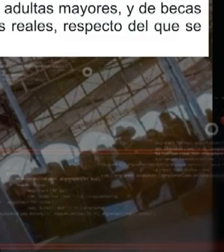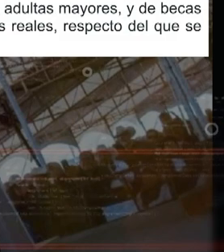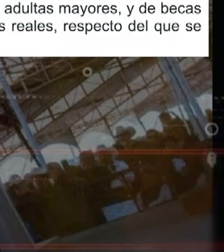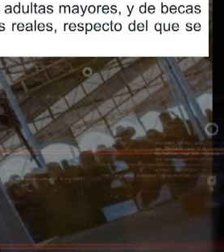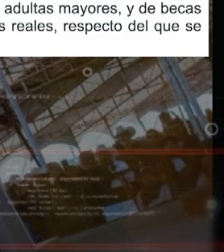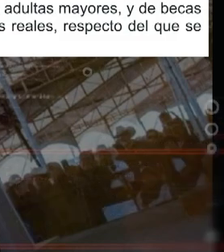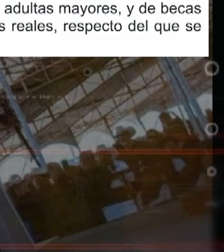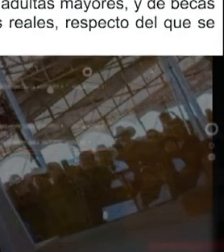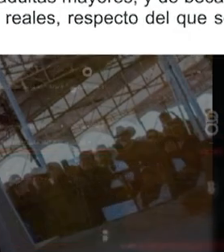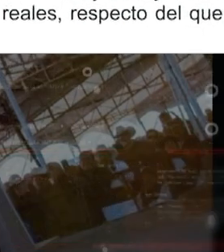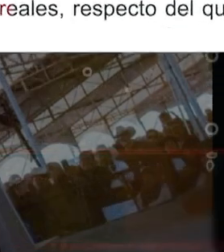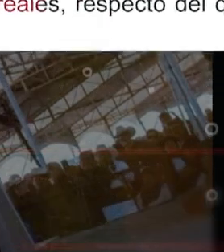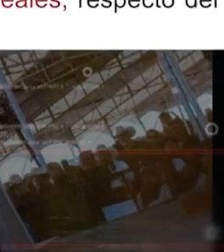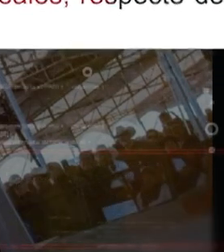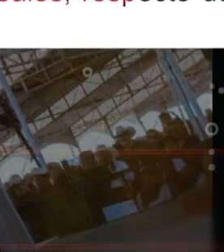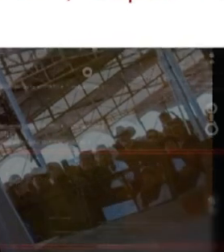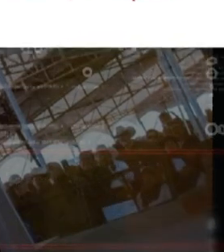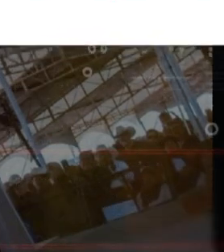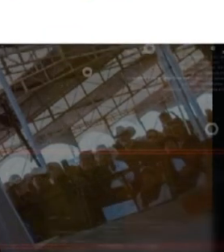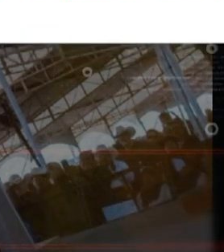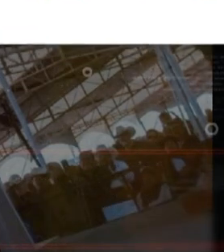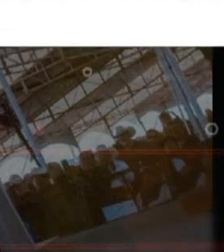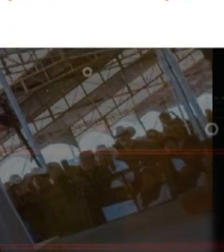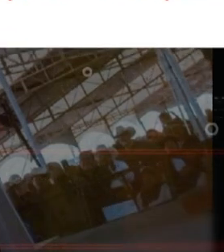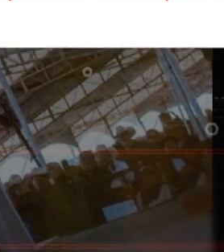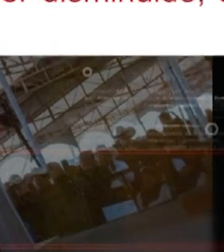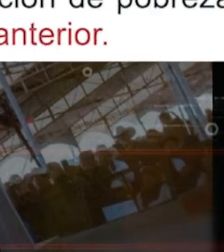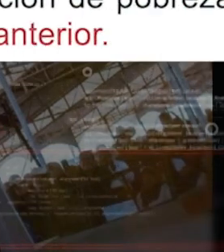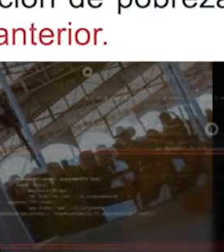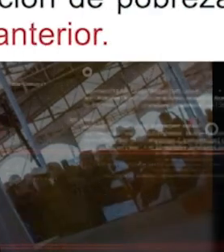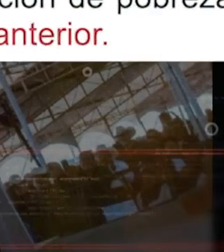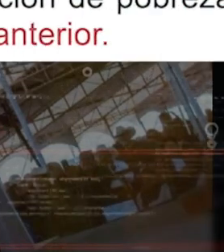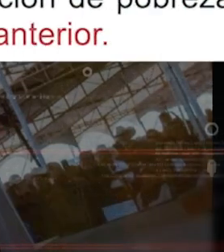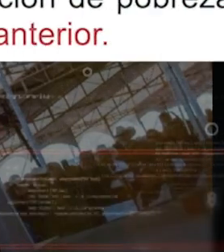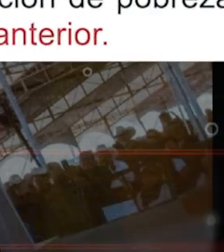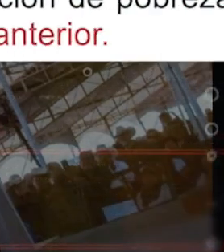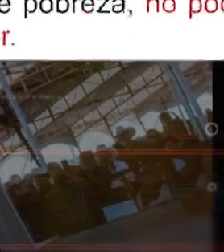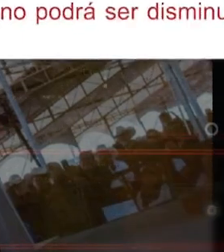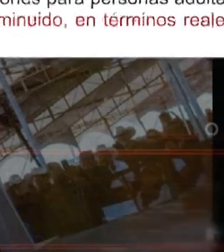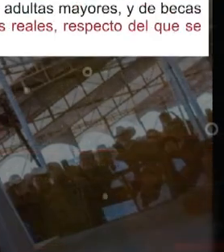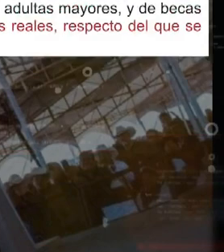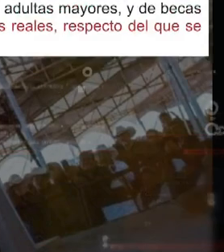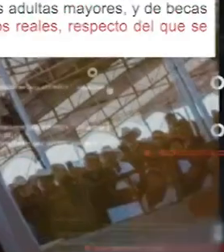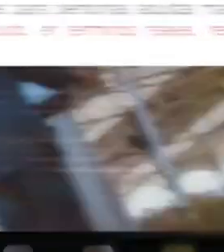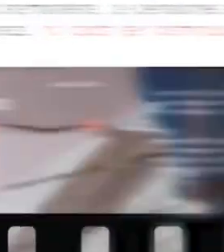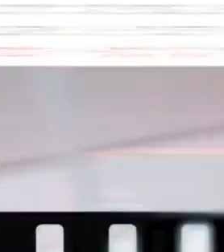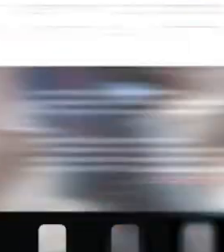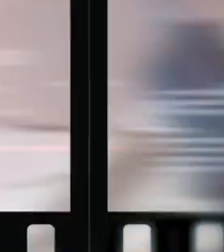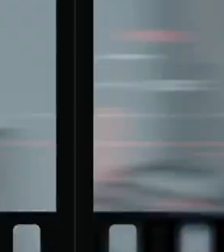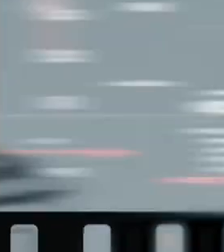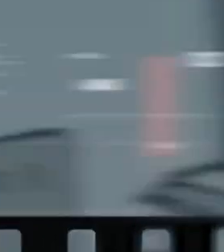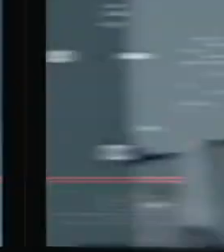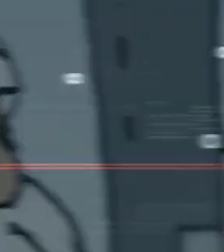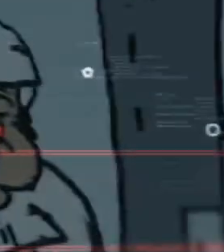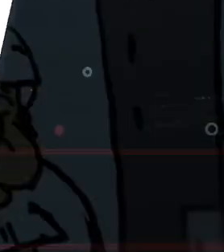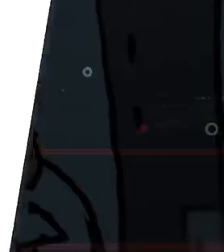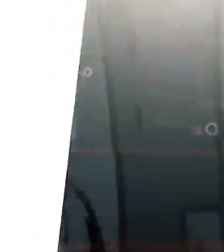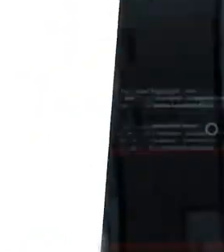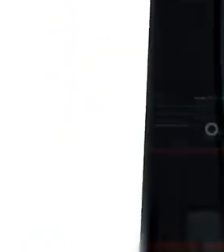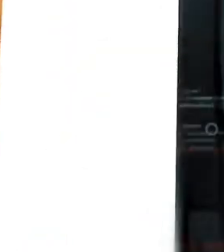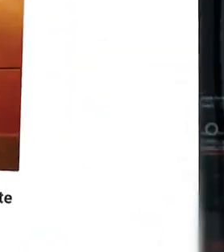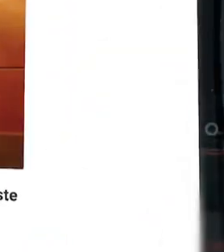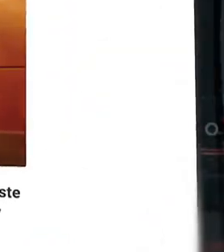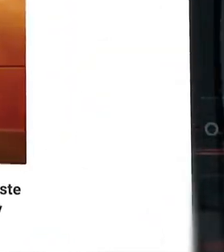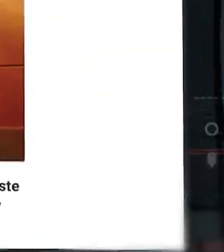respecto al año anterior, razón por la cual el presupuesto 2024 contempla aumento en estos rubros.